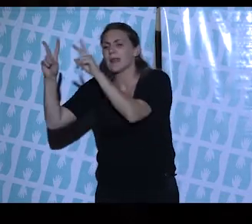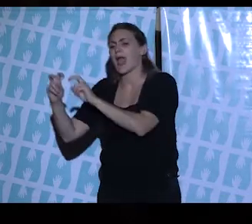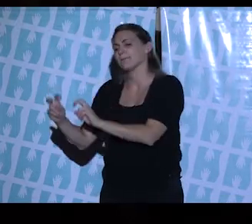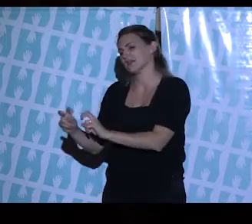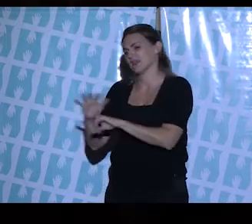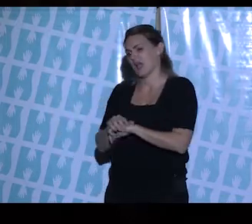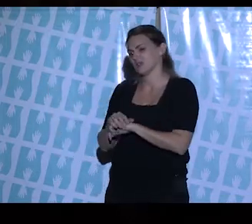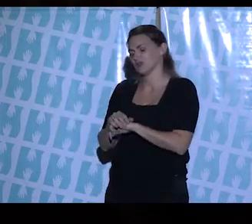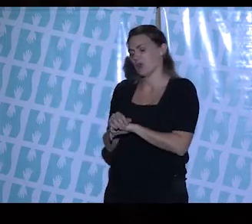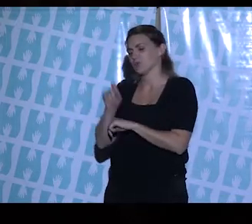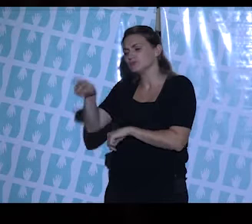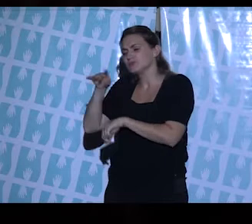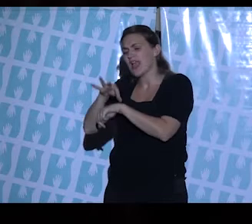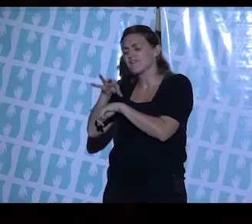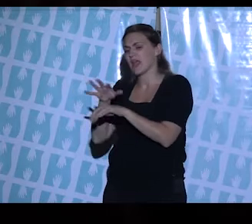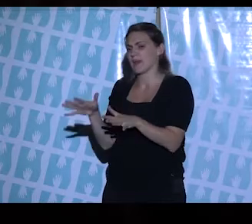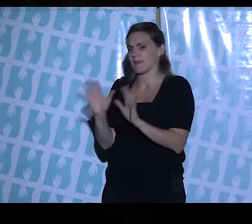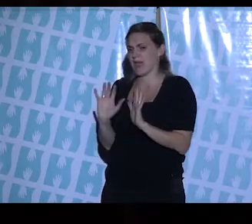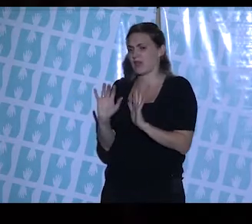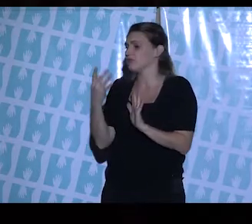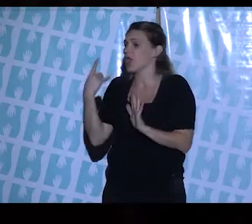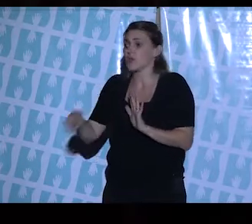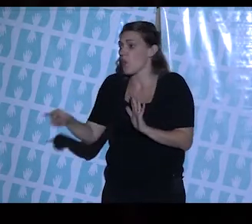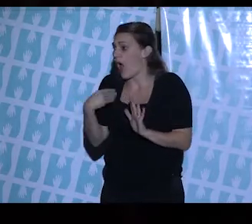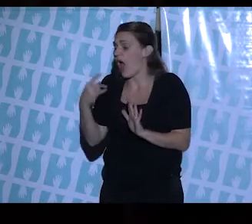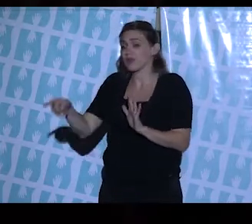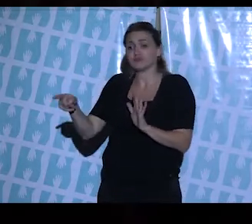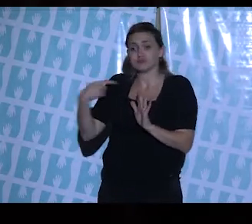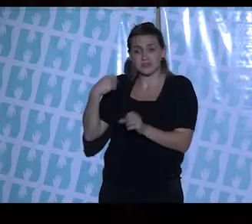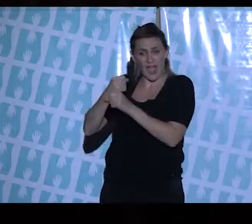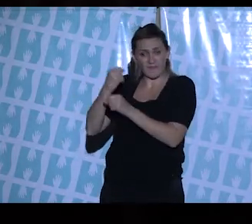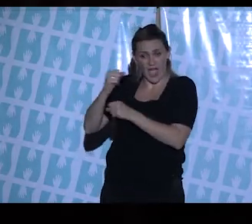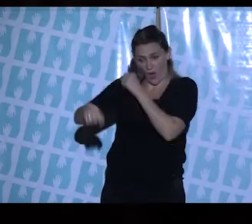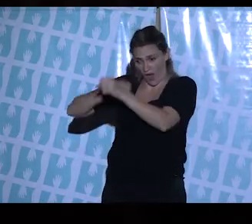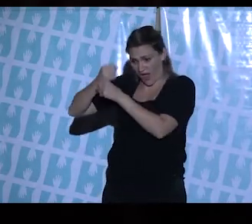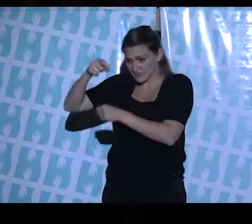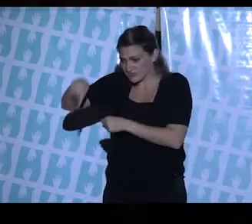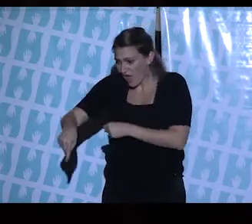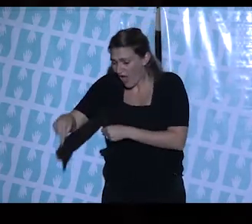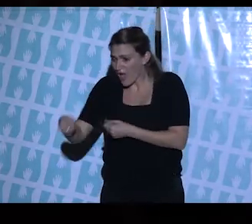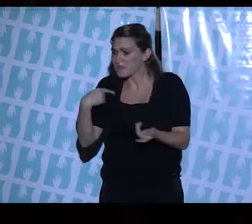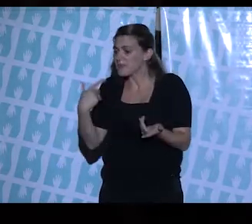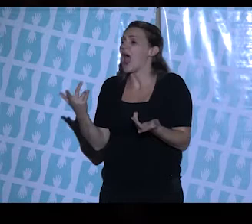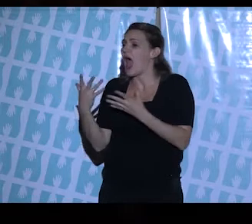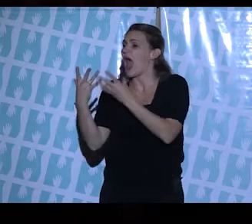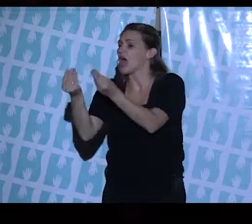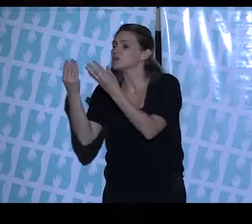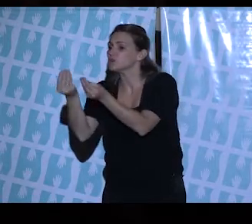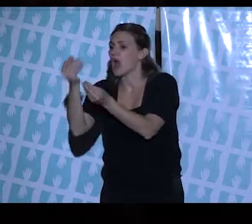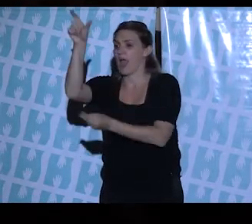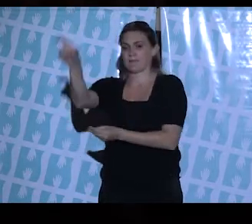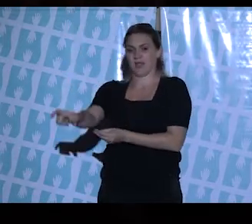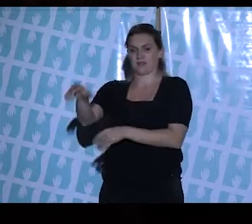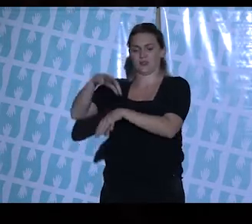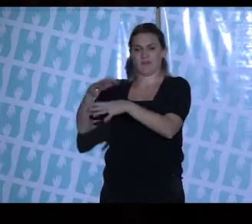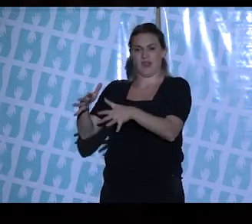momento y cuáles son las cosas que se están haciendo para tratar de mejorar el pronóstico y la calidad de vida de los pacientes con esta